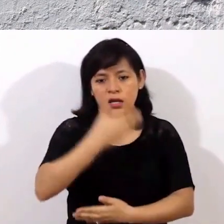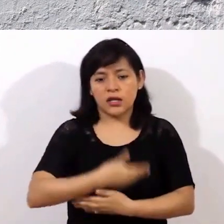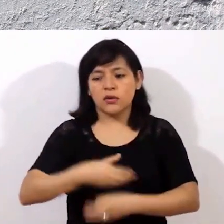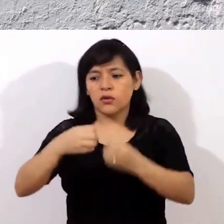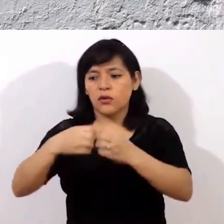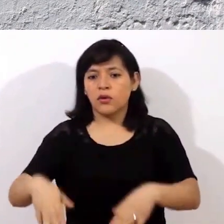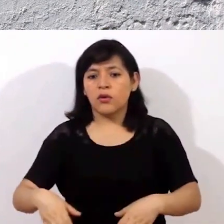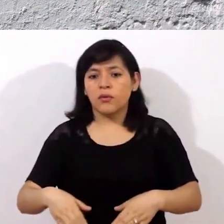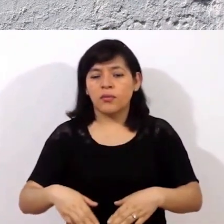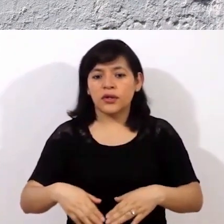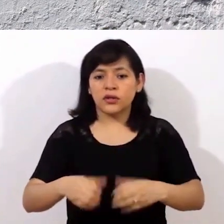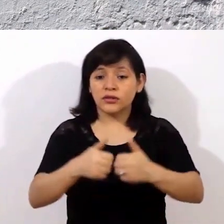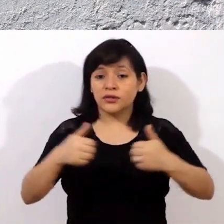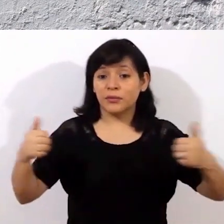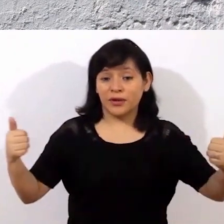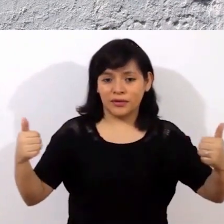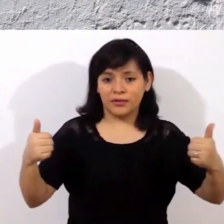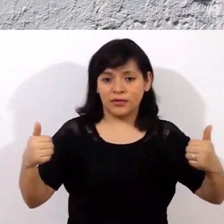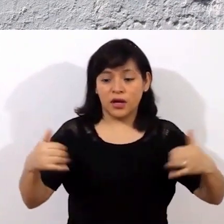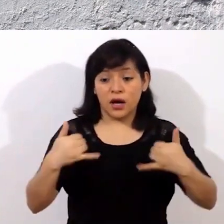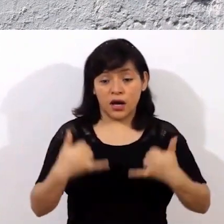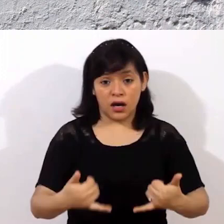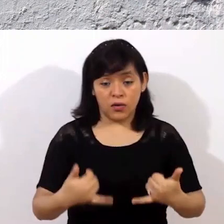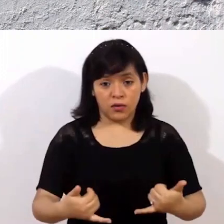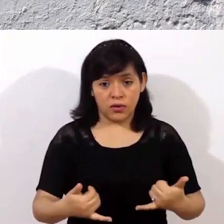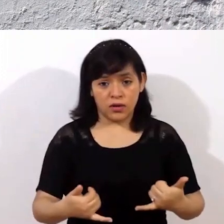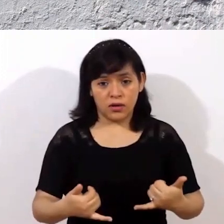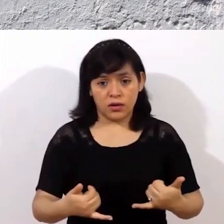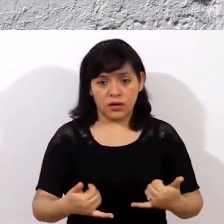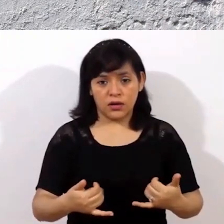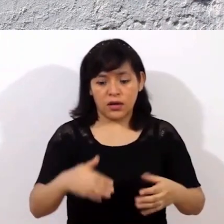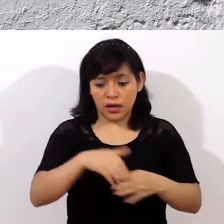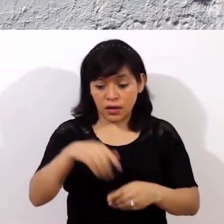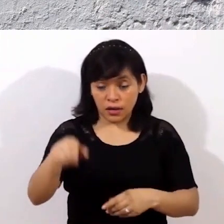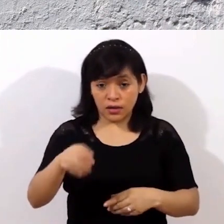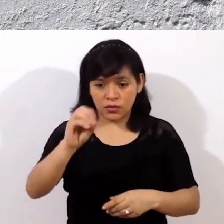esposa pródiga. Y en el capítulo 4 veremos un pueblo pródigo.